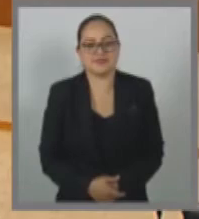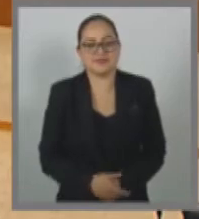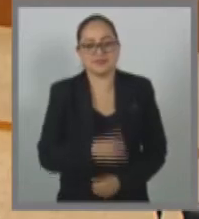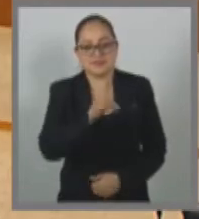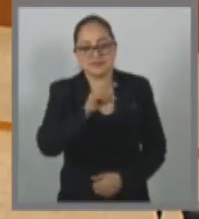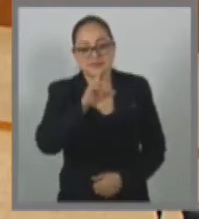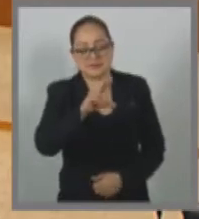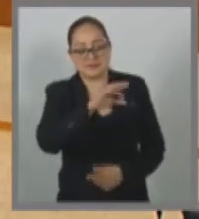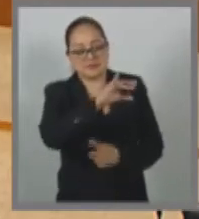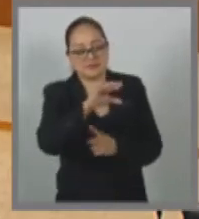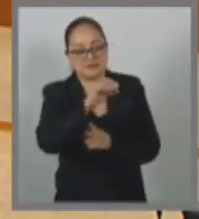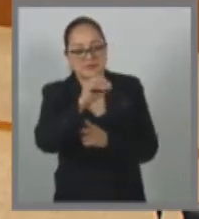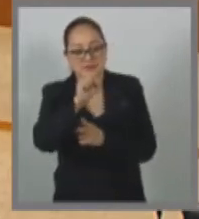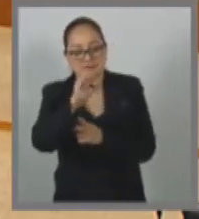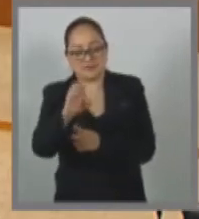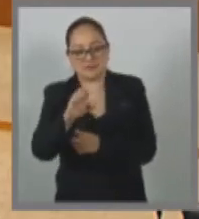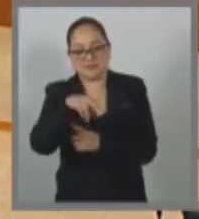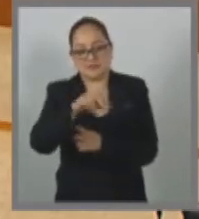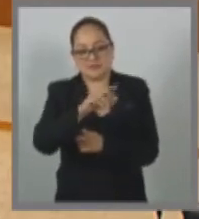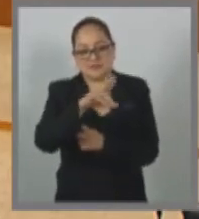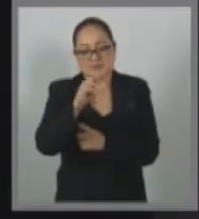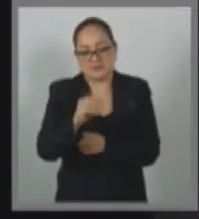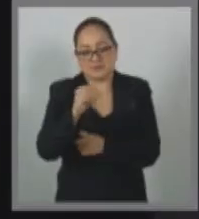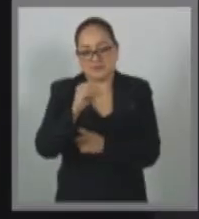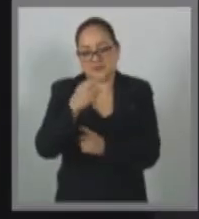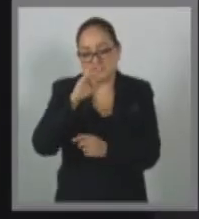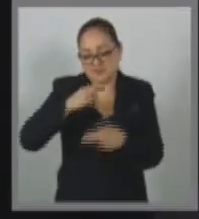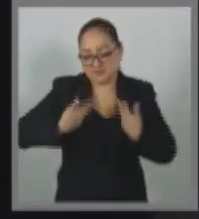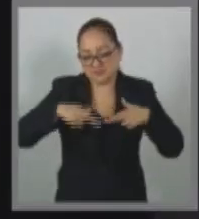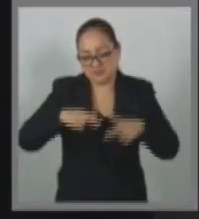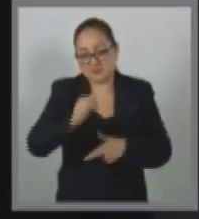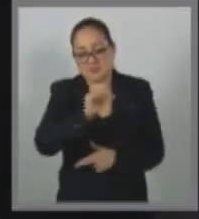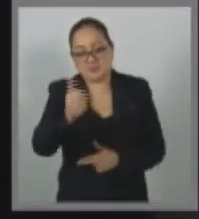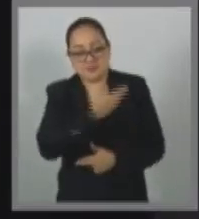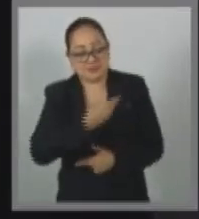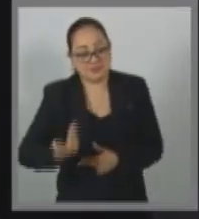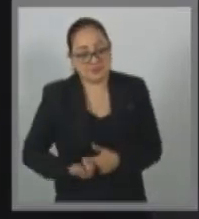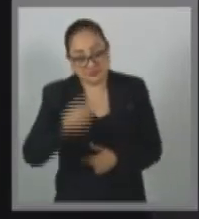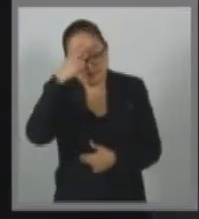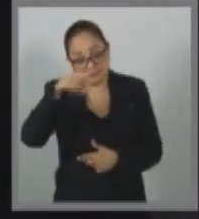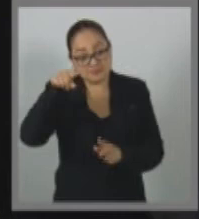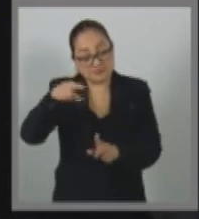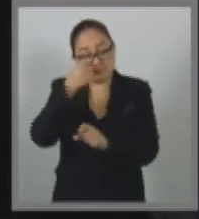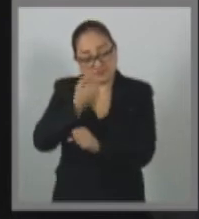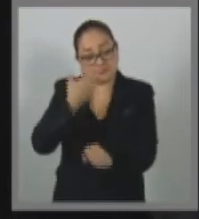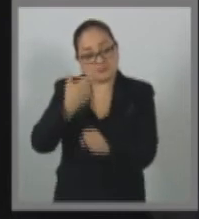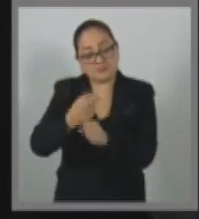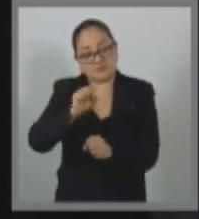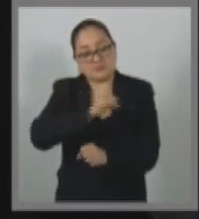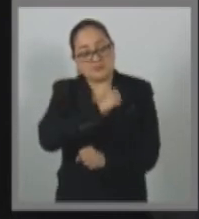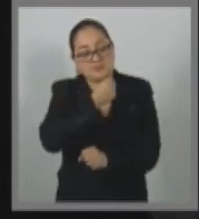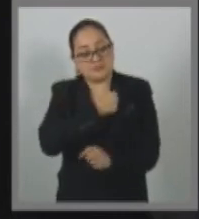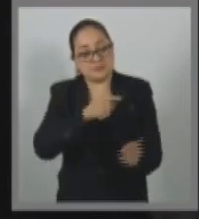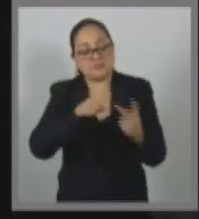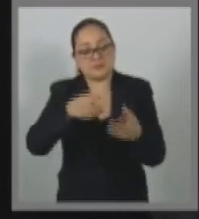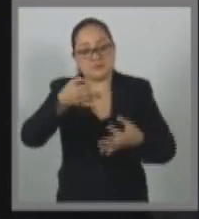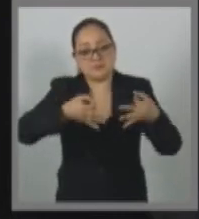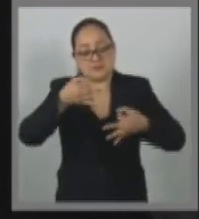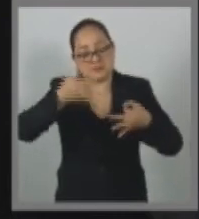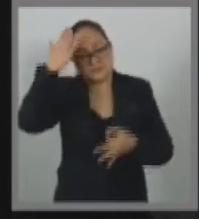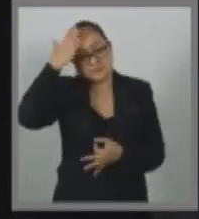Doctor José Narro Robles, secretario de Salud y representante del presidente de la República. Ministro José